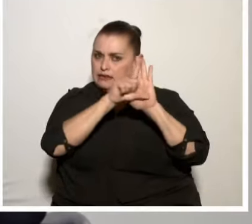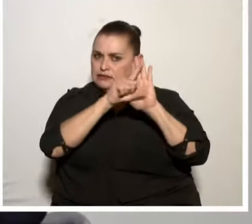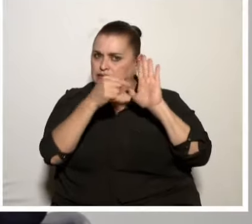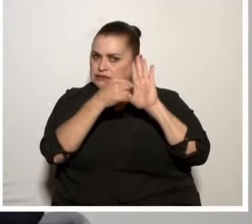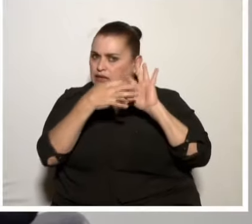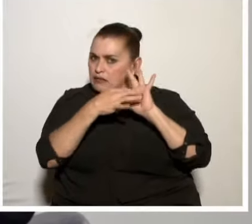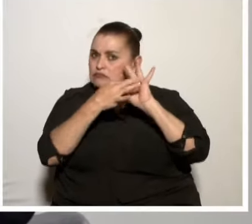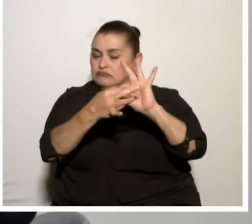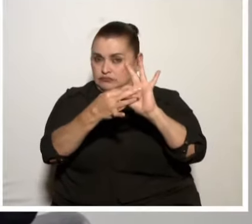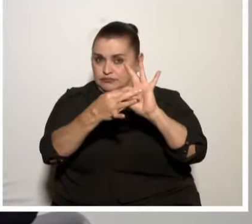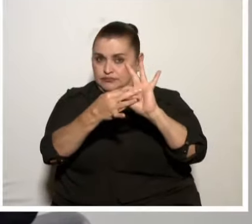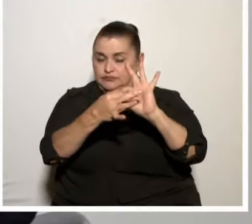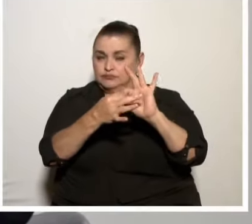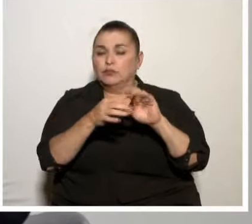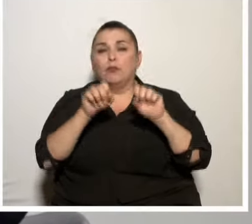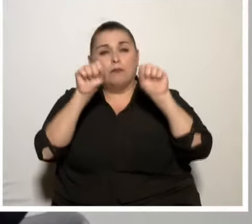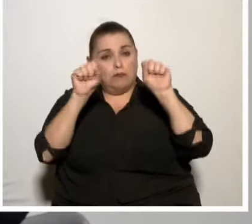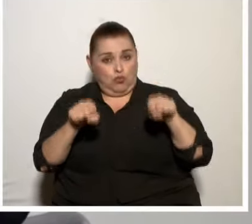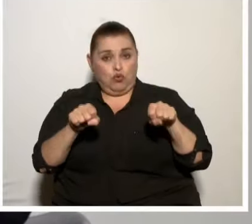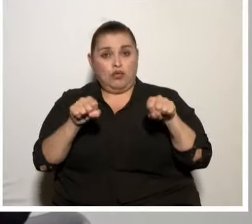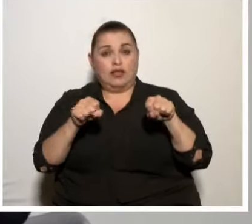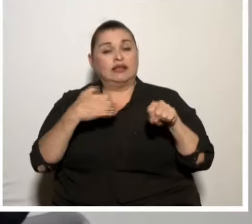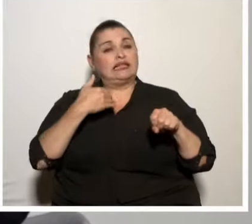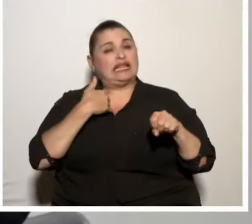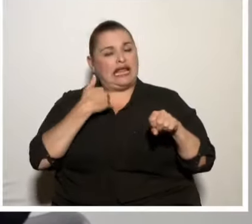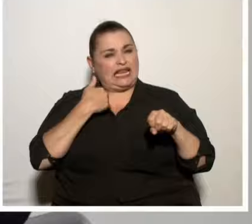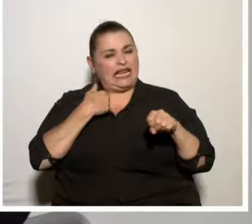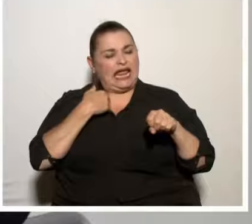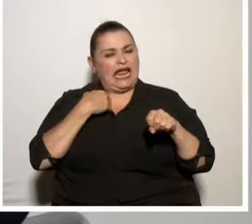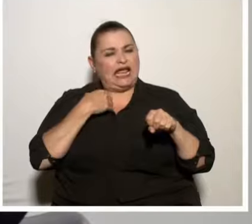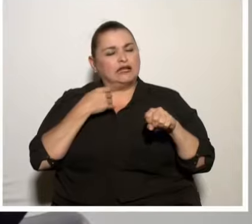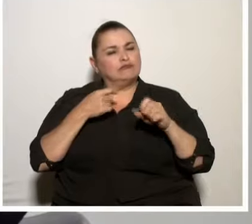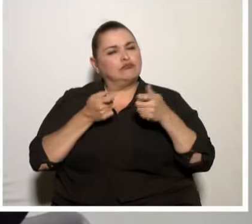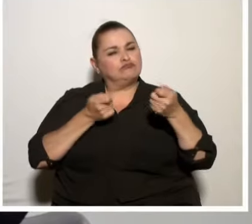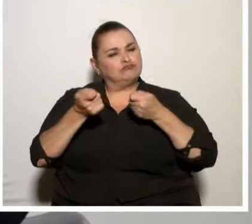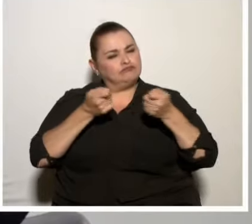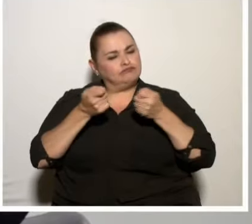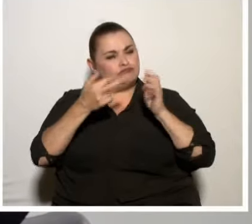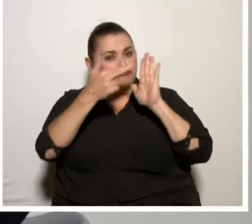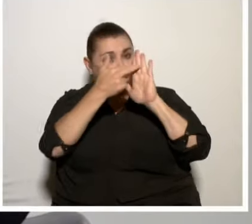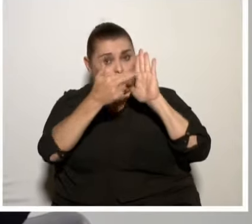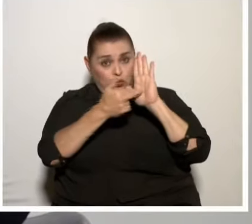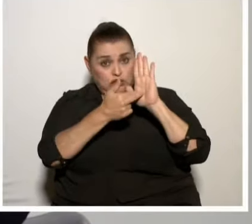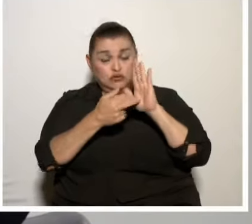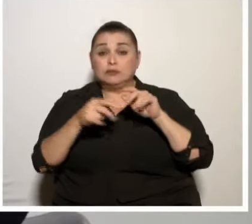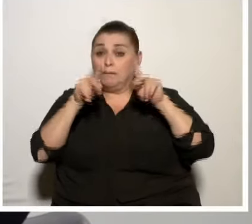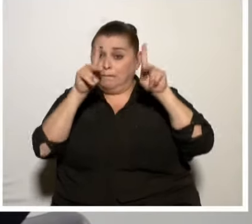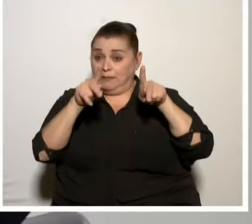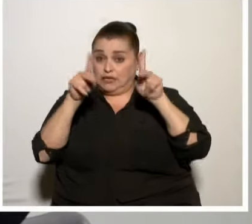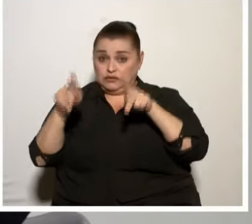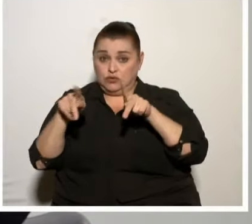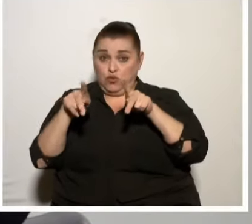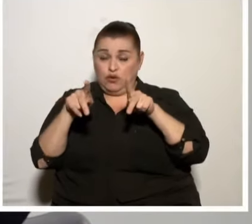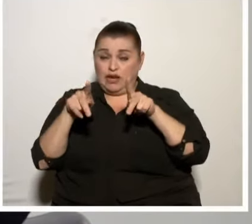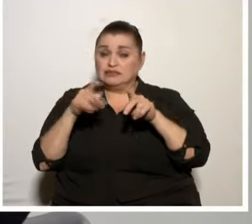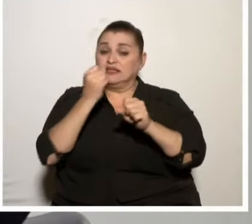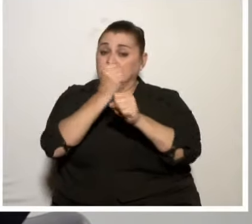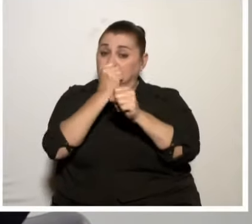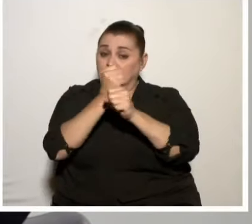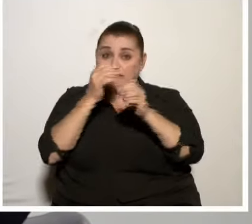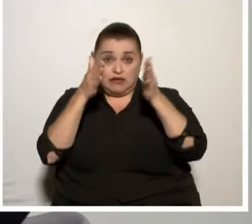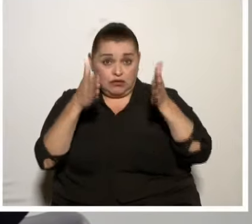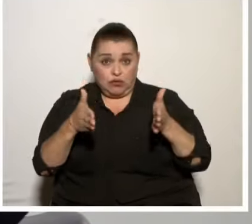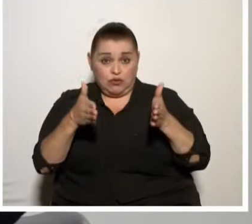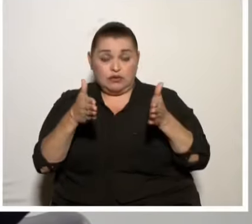el sentido de poder tener un marco regulatorio para que las personas, los